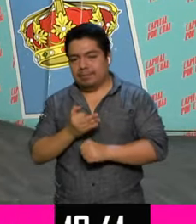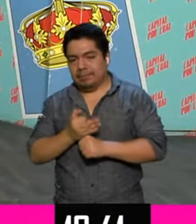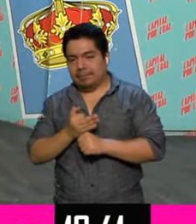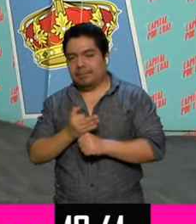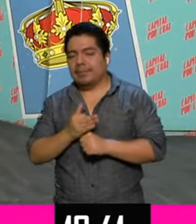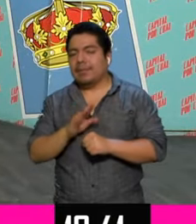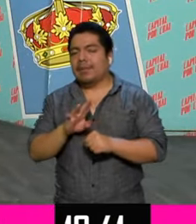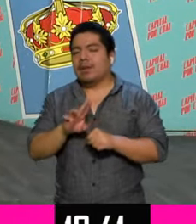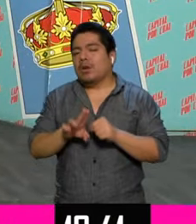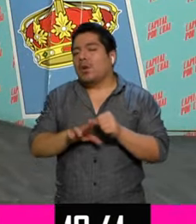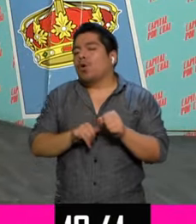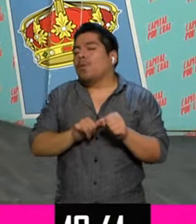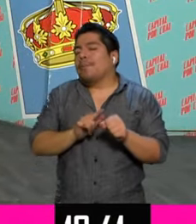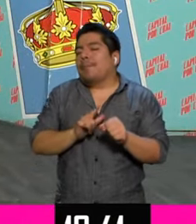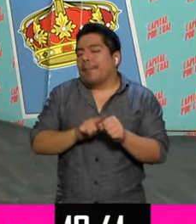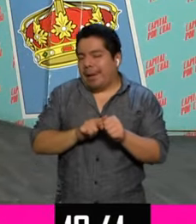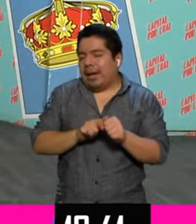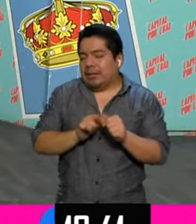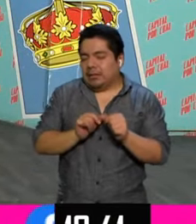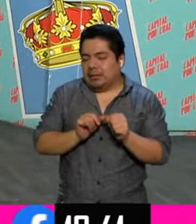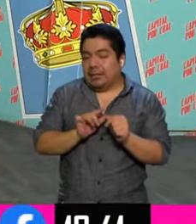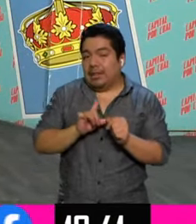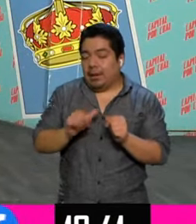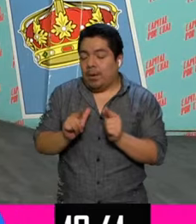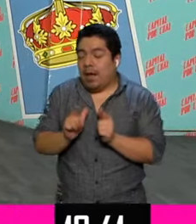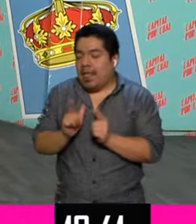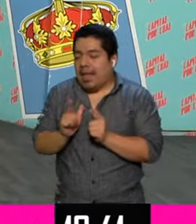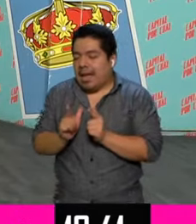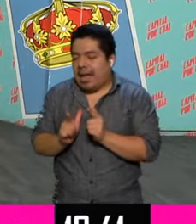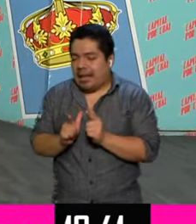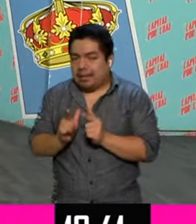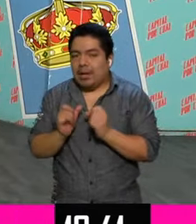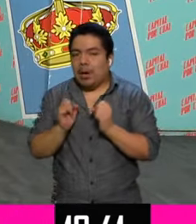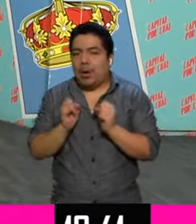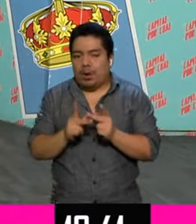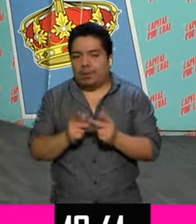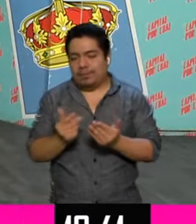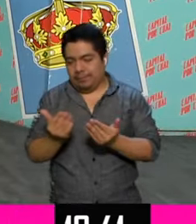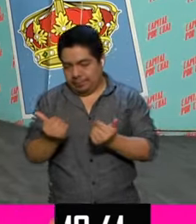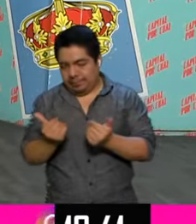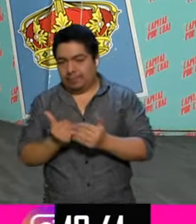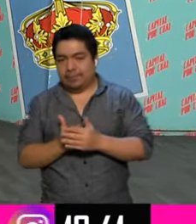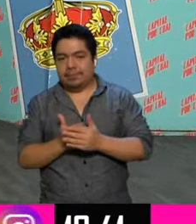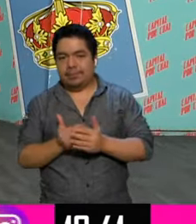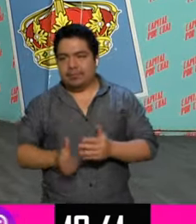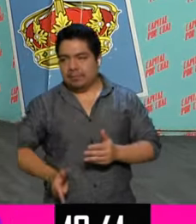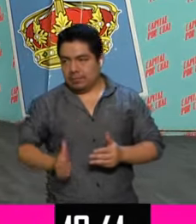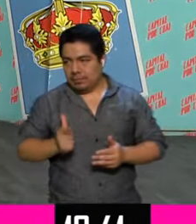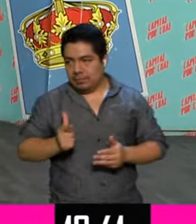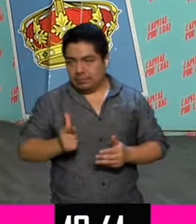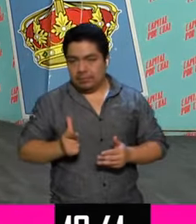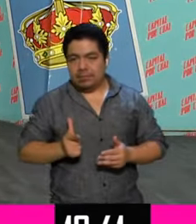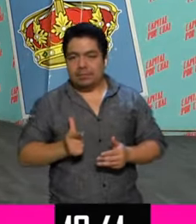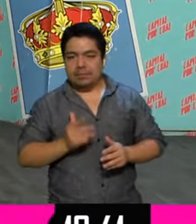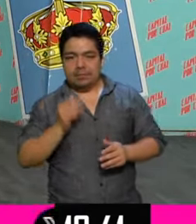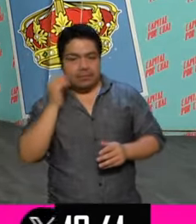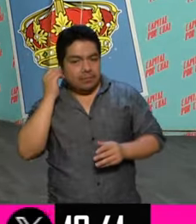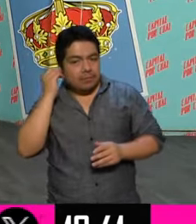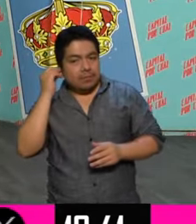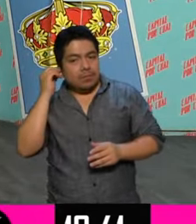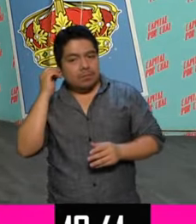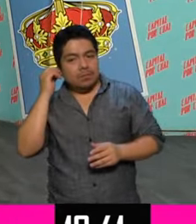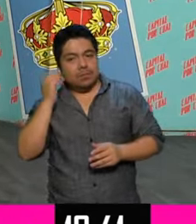velocidad normal y luego en cámara lenta para que uno lo entienda. Ok. Pásenle acá, chicos. ¿Llevo arma o así soy? No, mira, es que